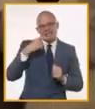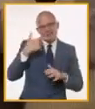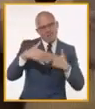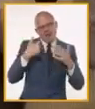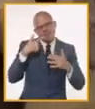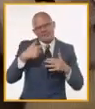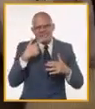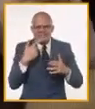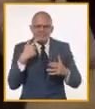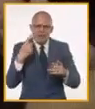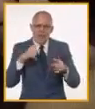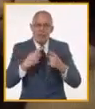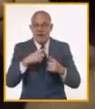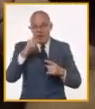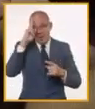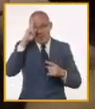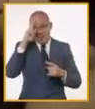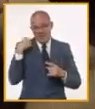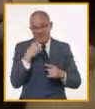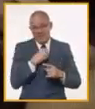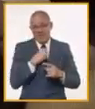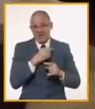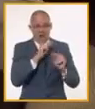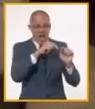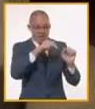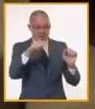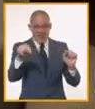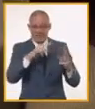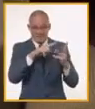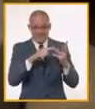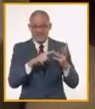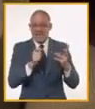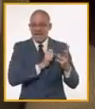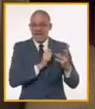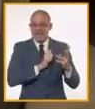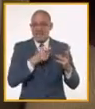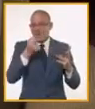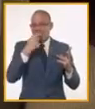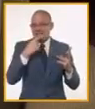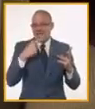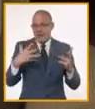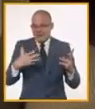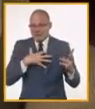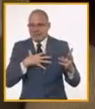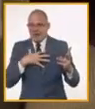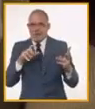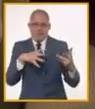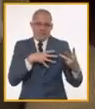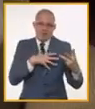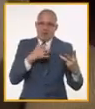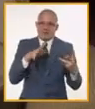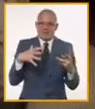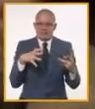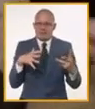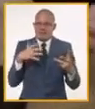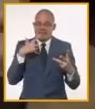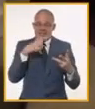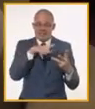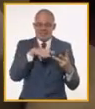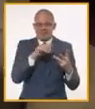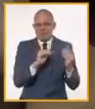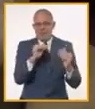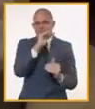problema. Y él se dio cuenta de que el mando ese había que mantenerlo centralizado. Entonces, por